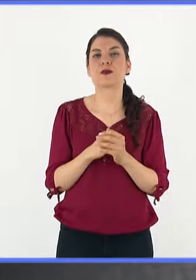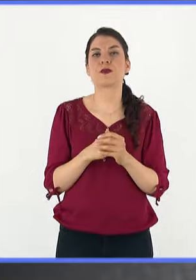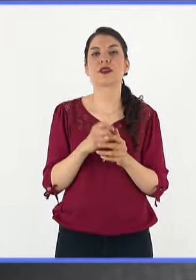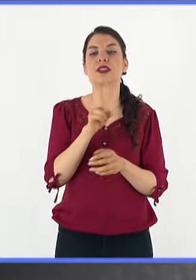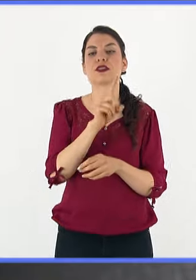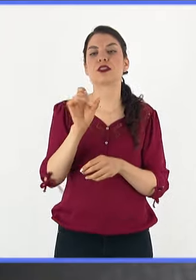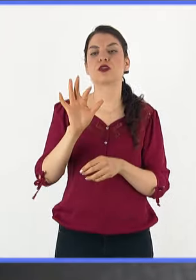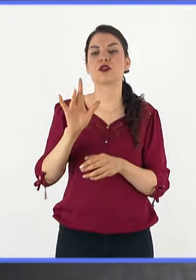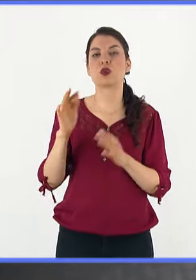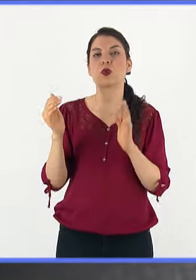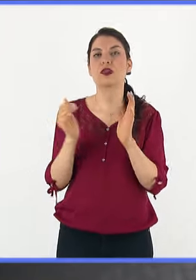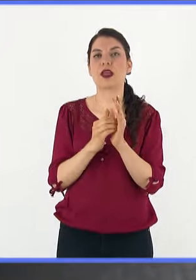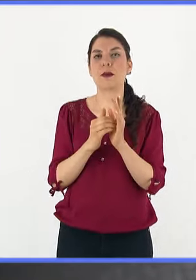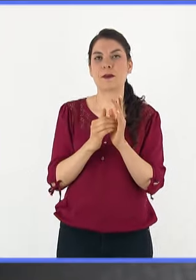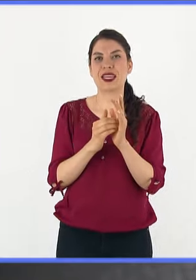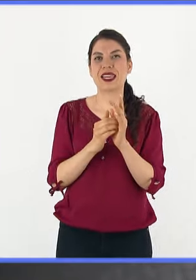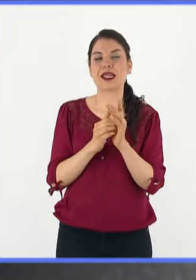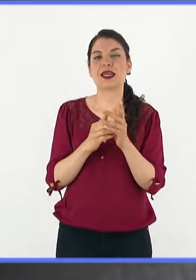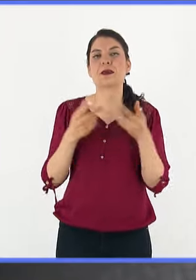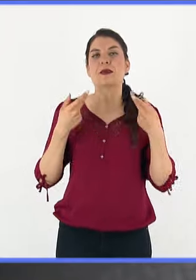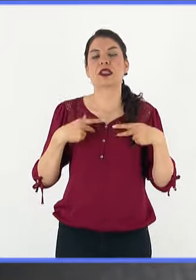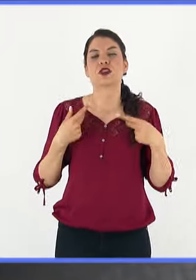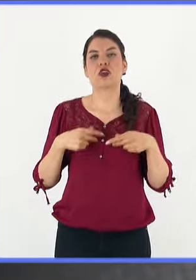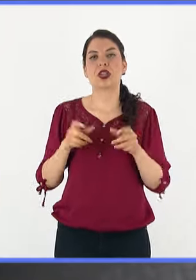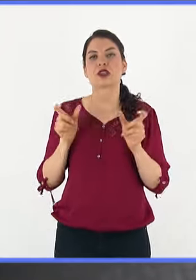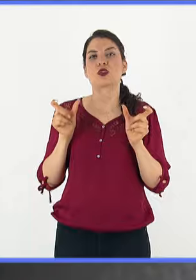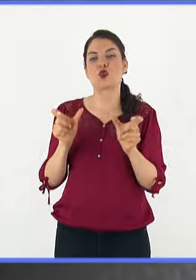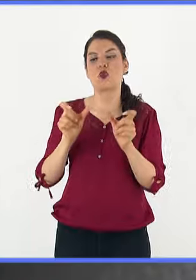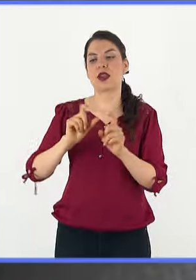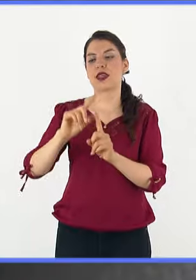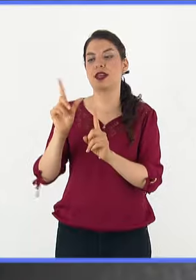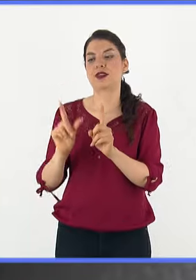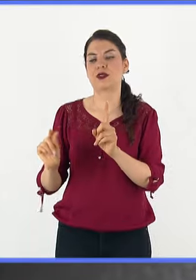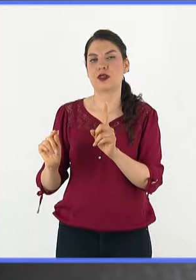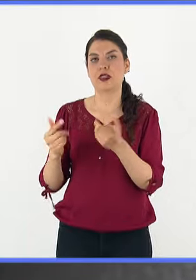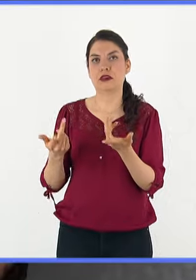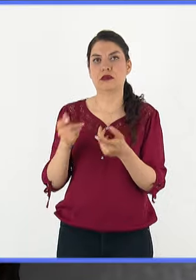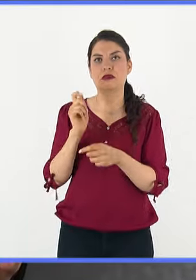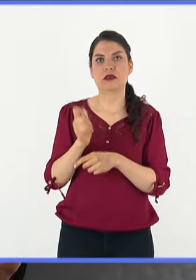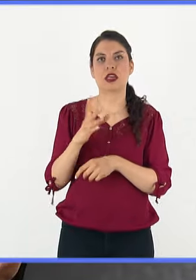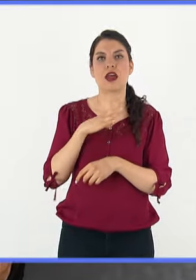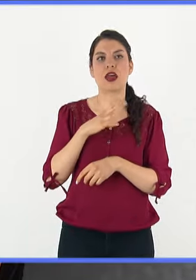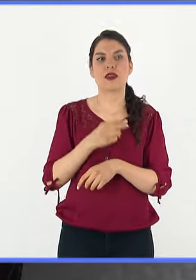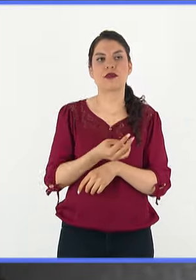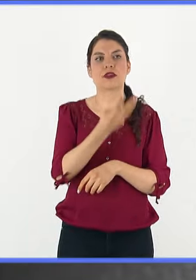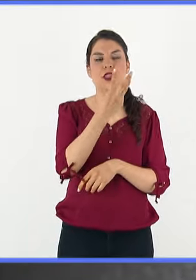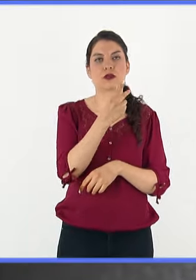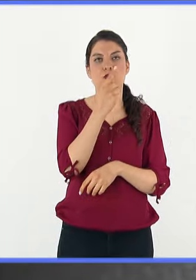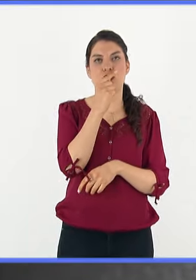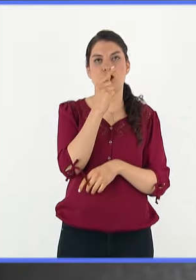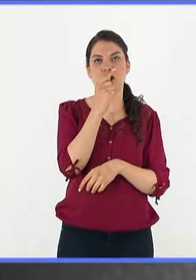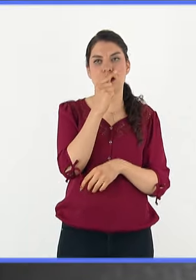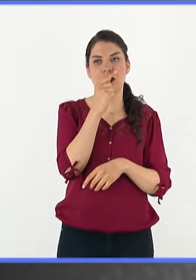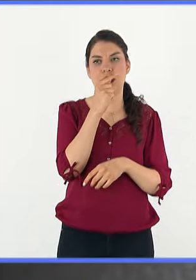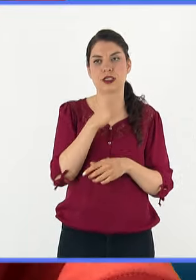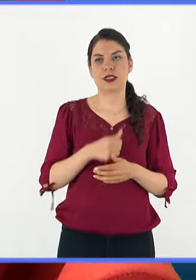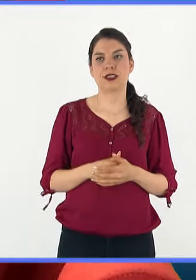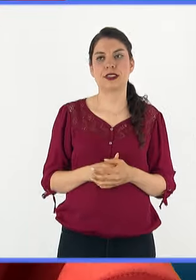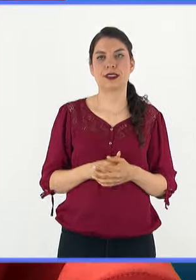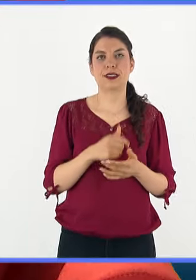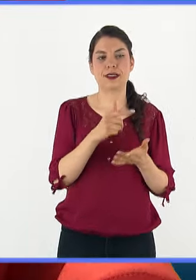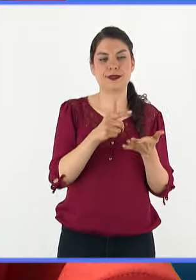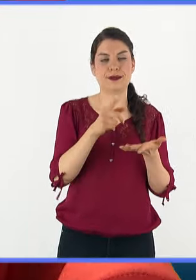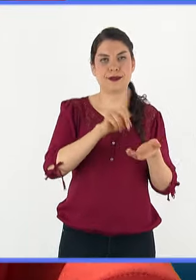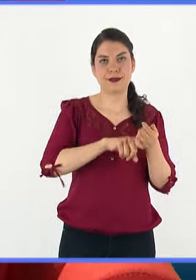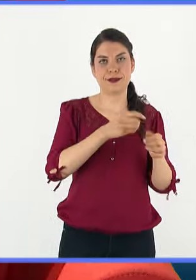hay 150,000 integrantes de la guardia nacional es decir por cada Guardia nacional tenemos tres policías locales no esto habla de